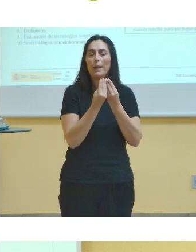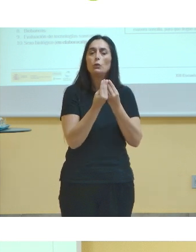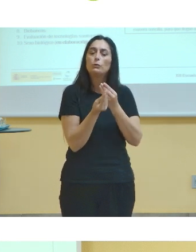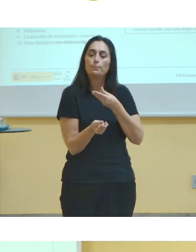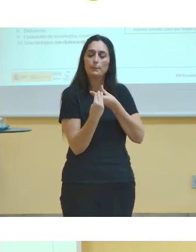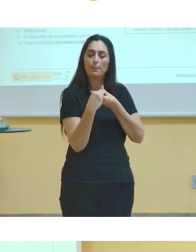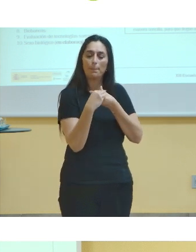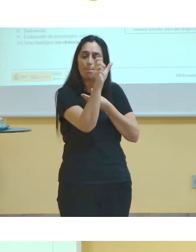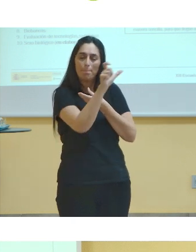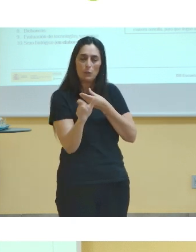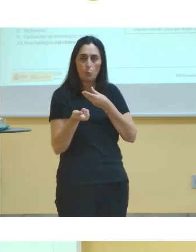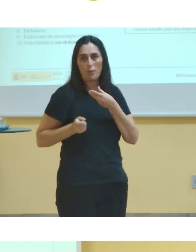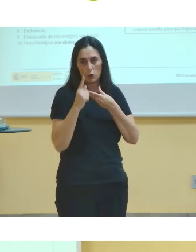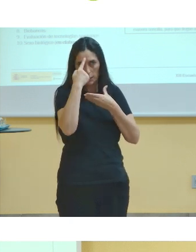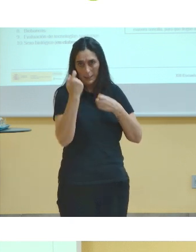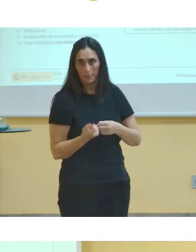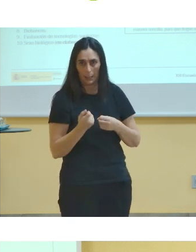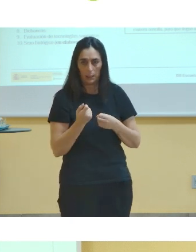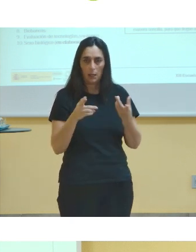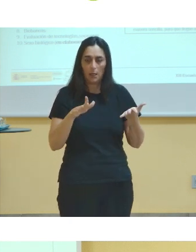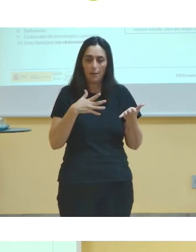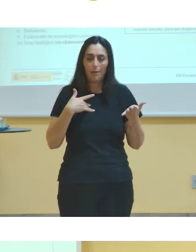expertas. Es decir, nosotros lo que queremos es que cada número